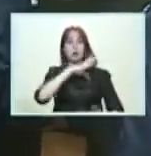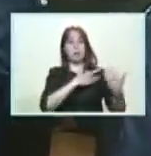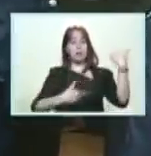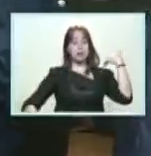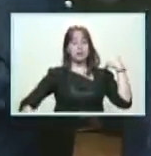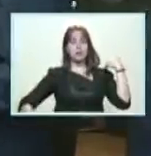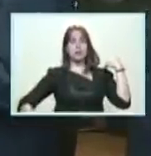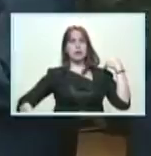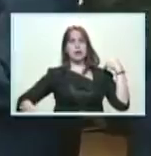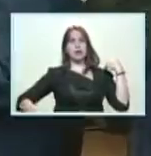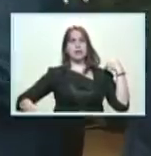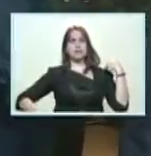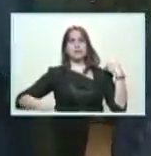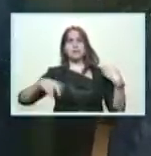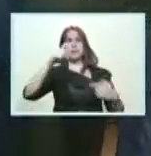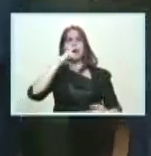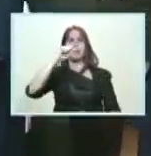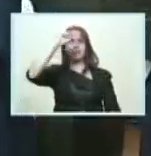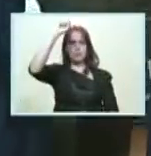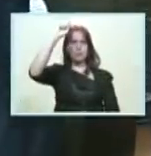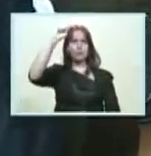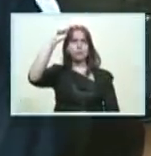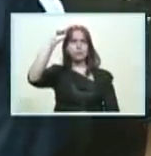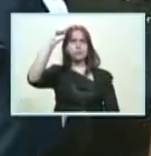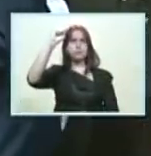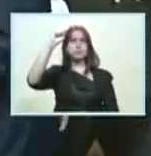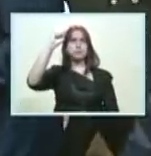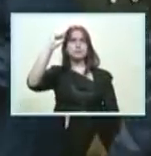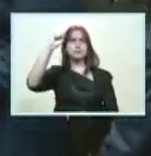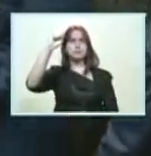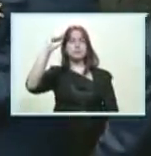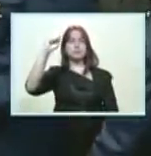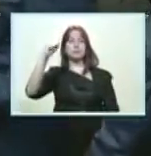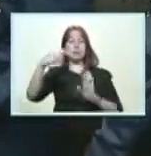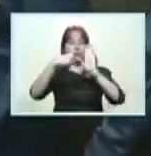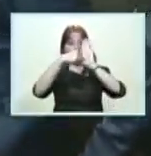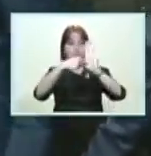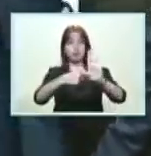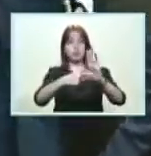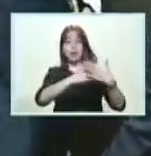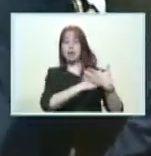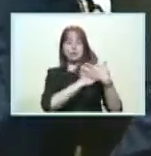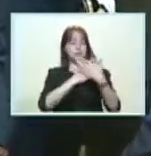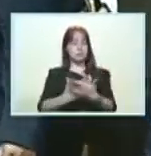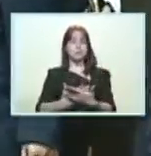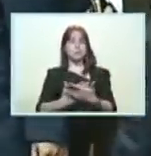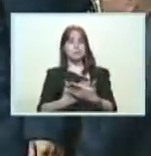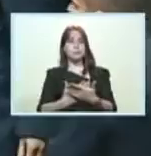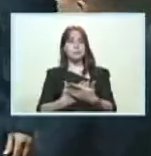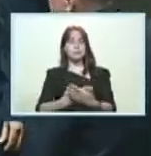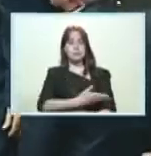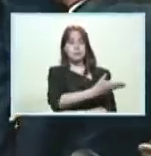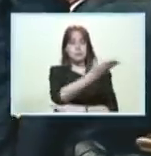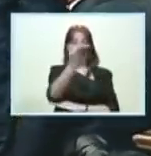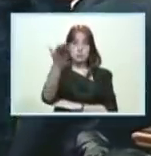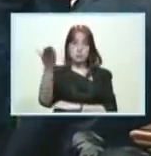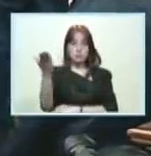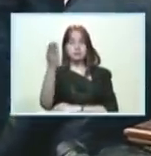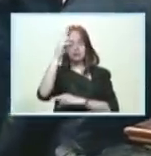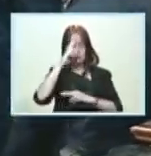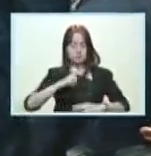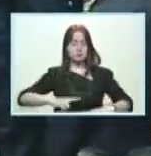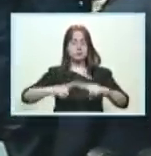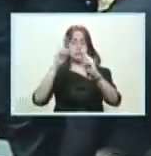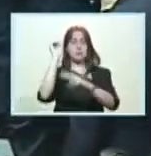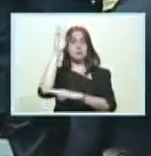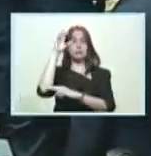de la República, Nicolás Maduro Moros, quien pone a la disposición de esta plenipotenciaria